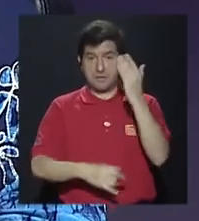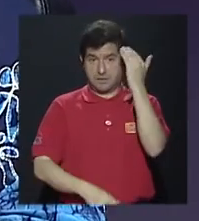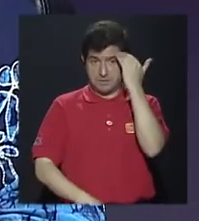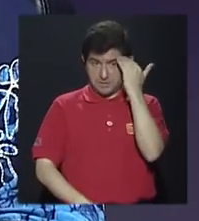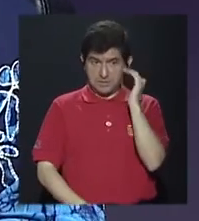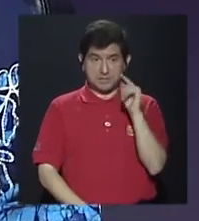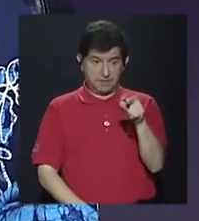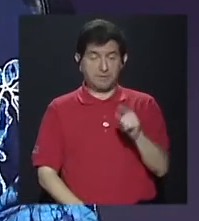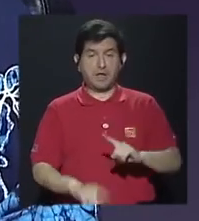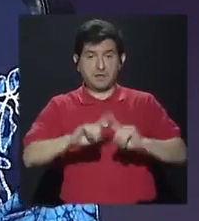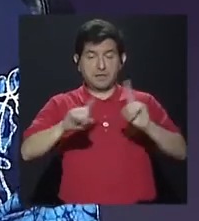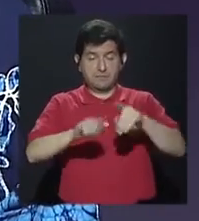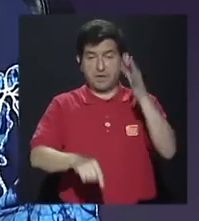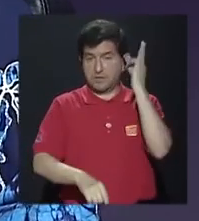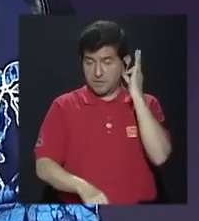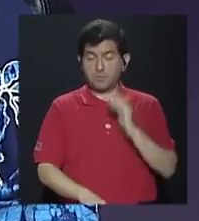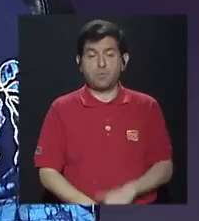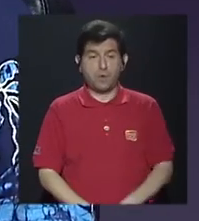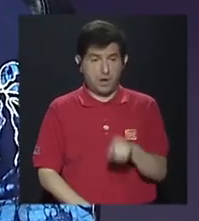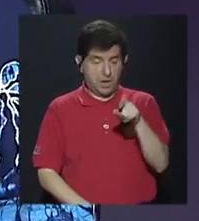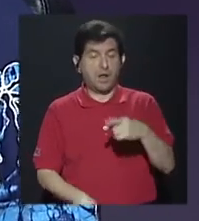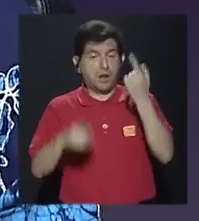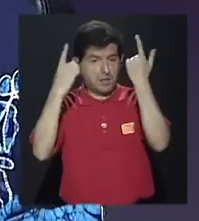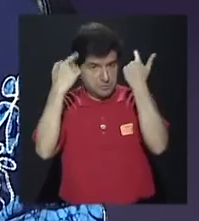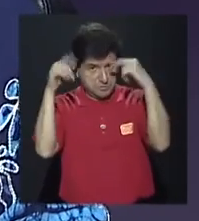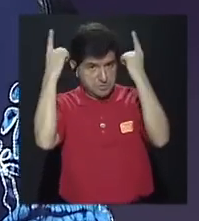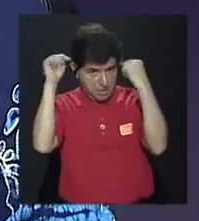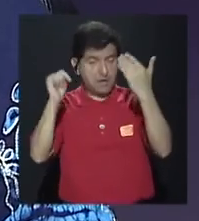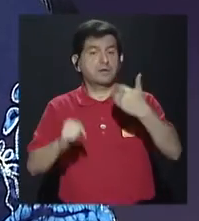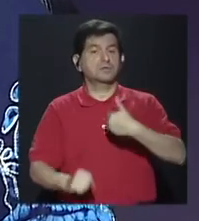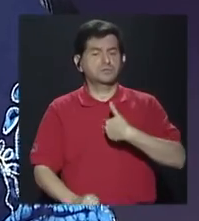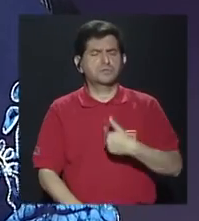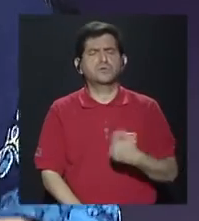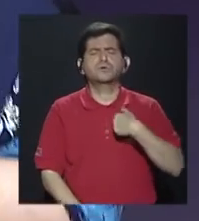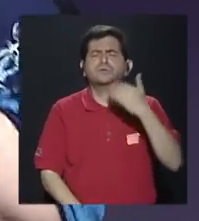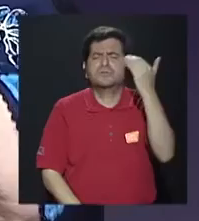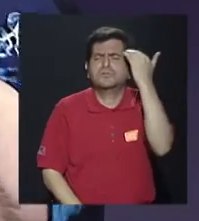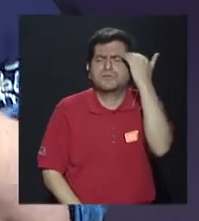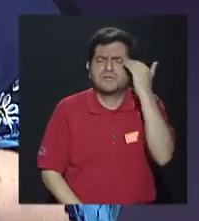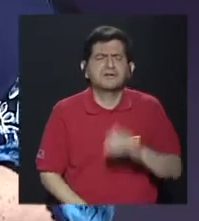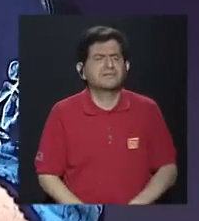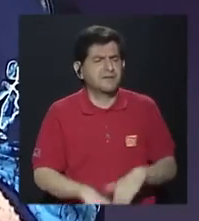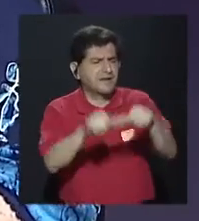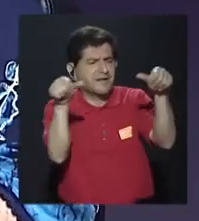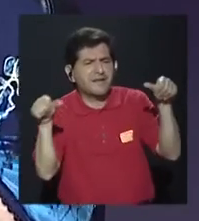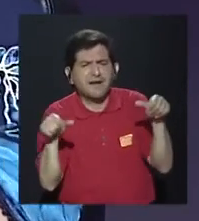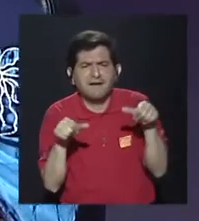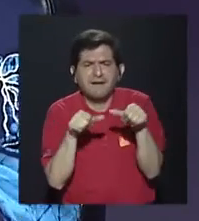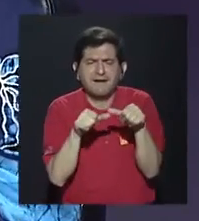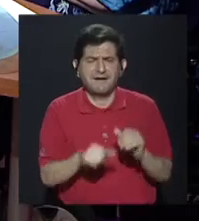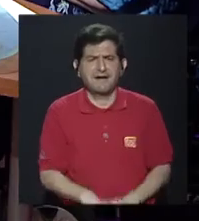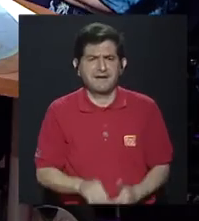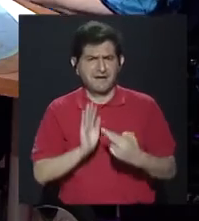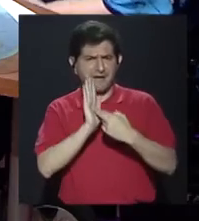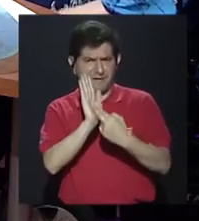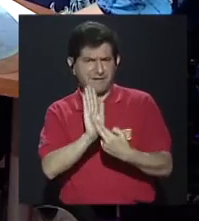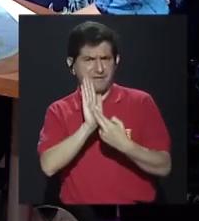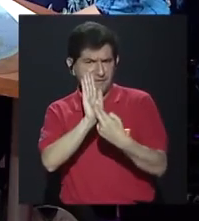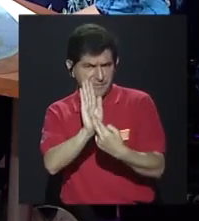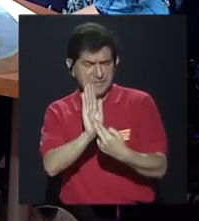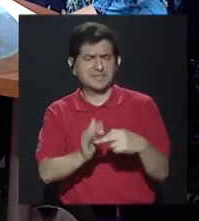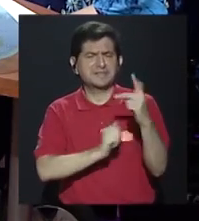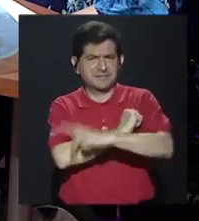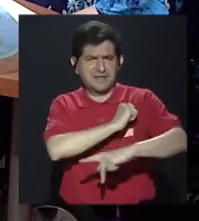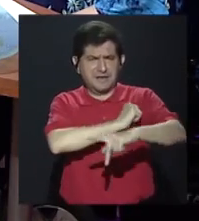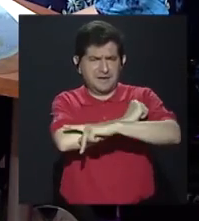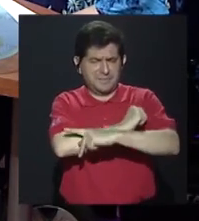destacado varias mujeres. Y yo quisiera saber eso, ¿en qué disciplinas tienen representación el